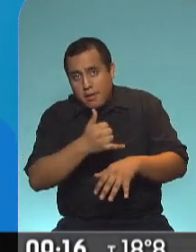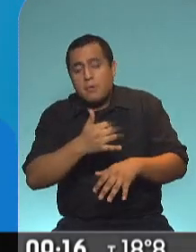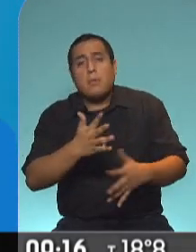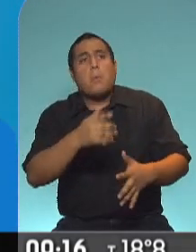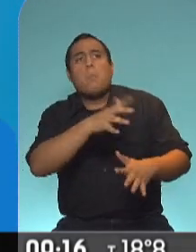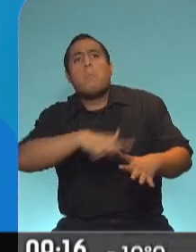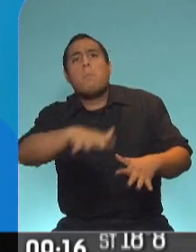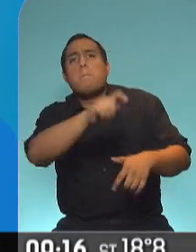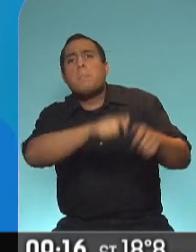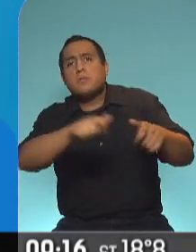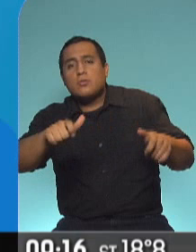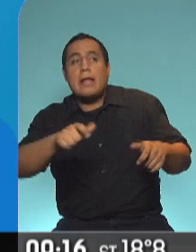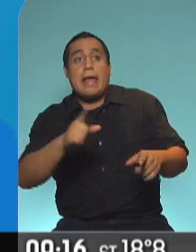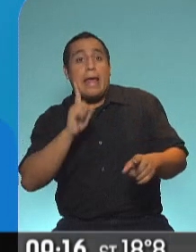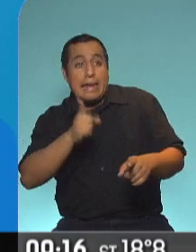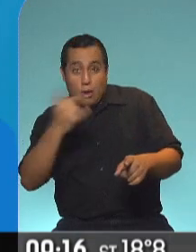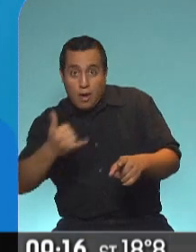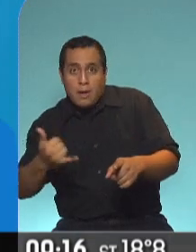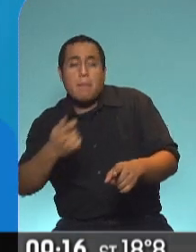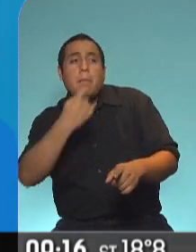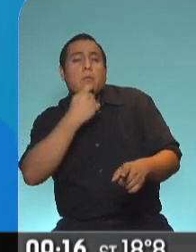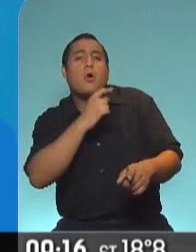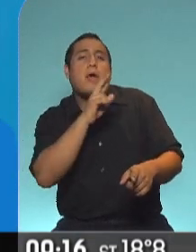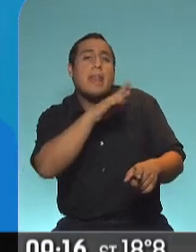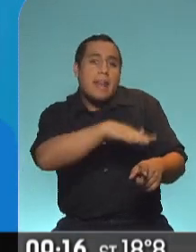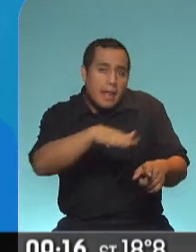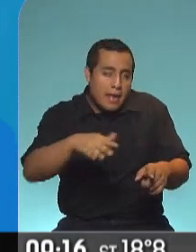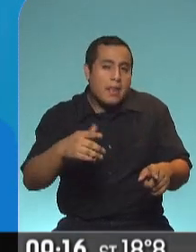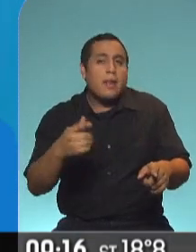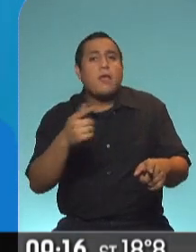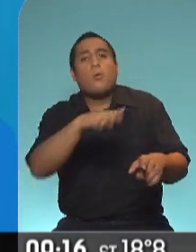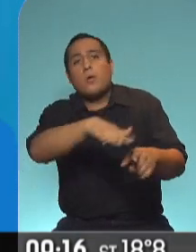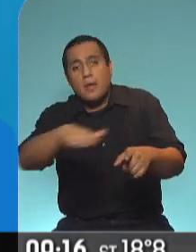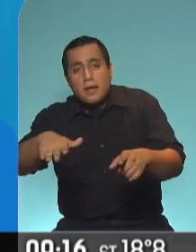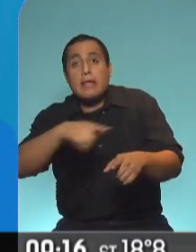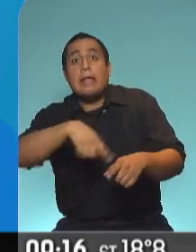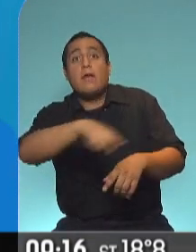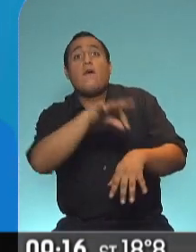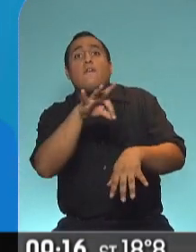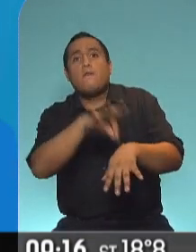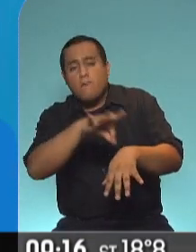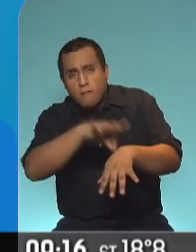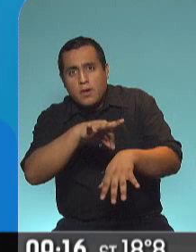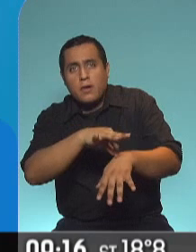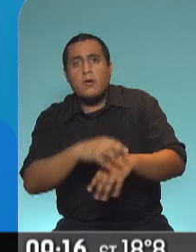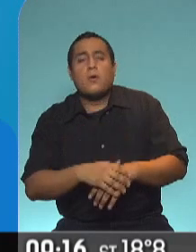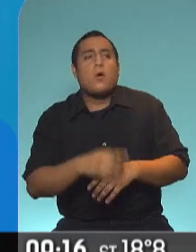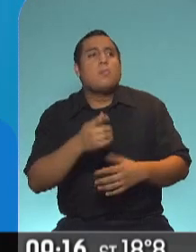población de riesgo como son las niñas y niños con enfermedades hemato-oncológicas